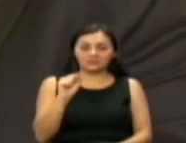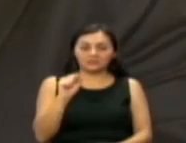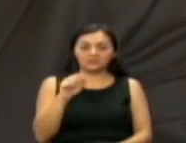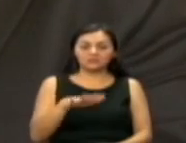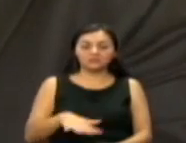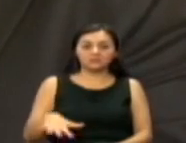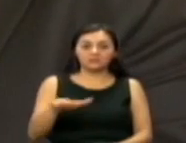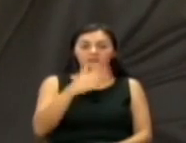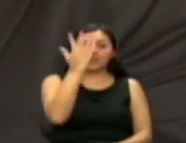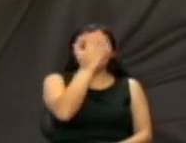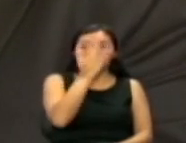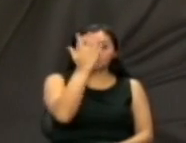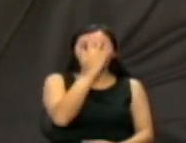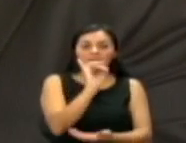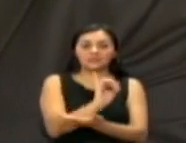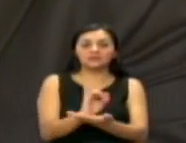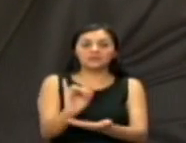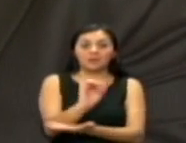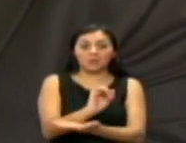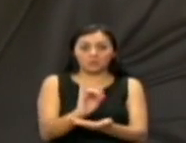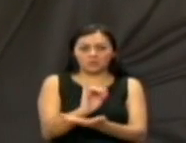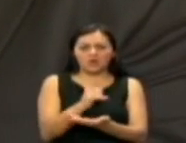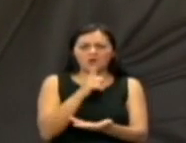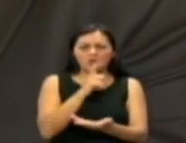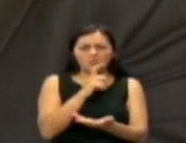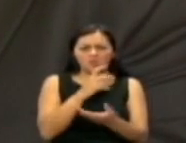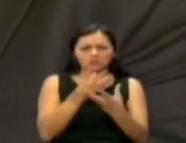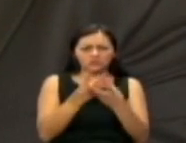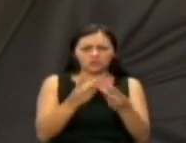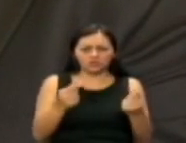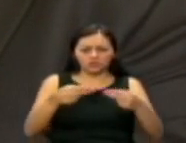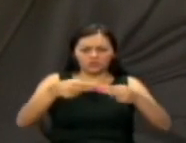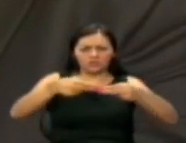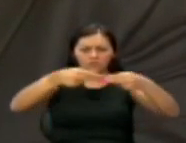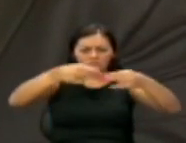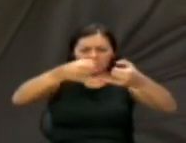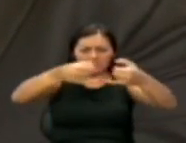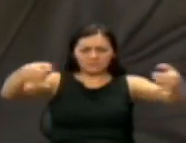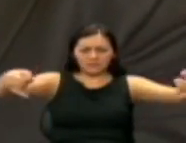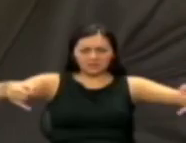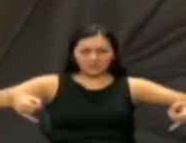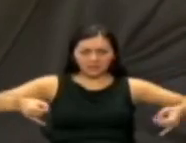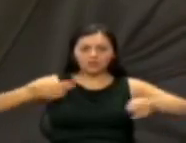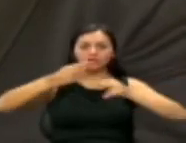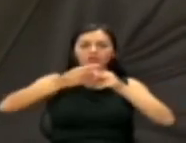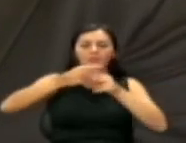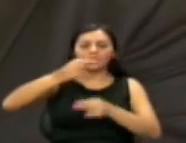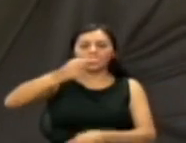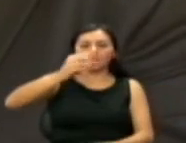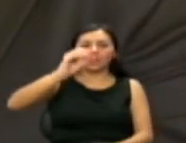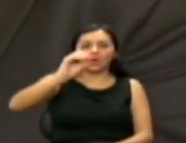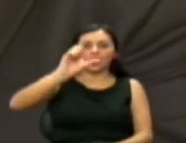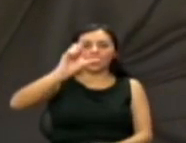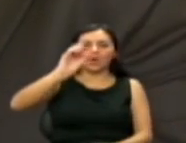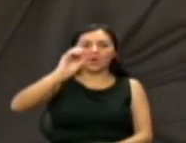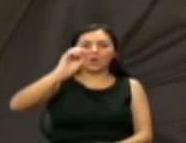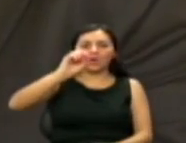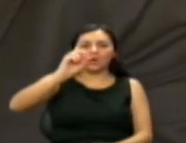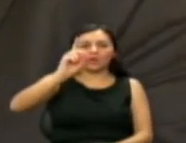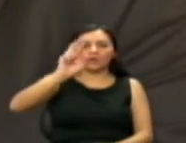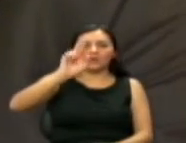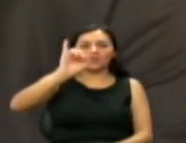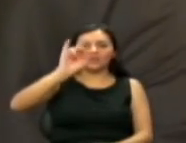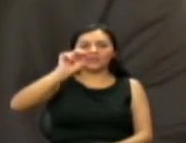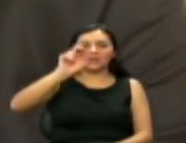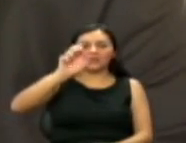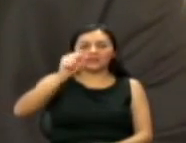entre Esmeraldas y la provincia de Imbabura. ¿Ya se tiene la decisión en torno a cuándo se podría realizar lo que al